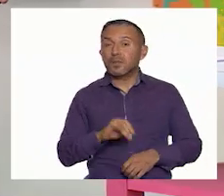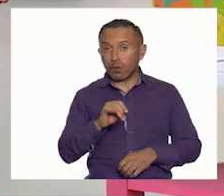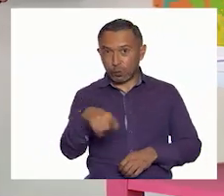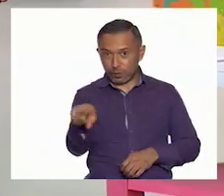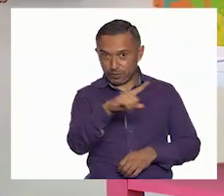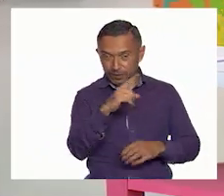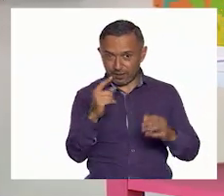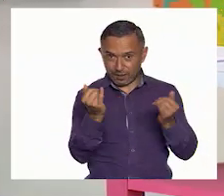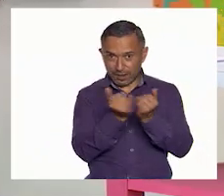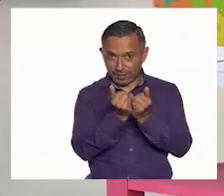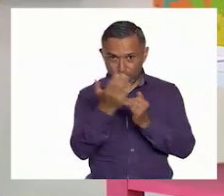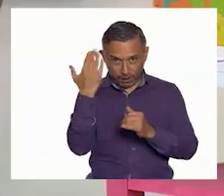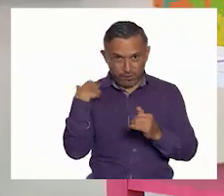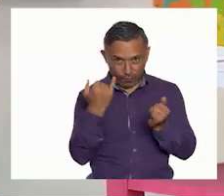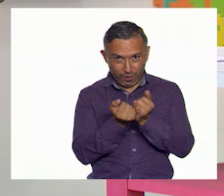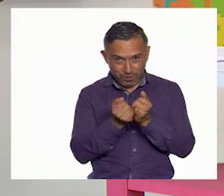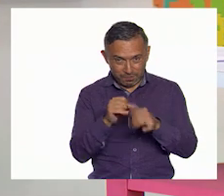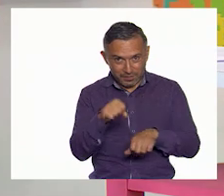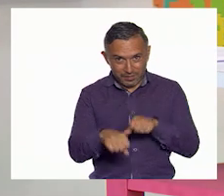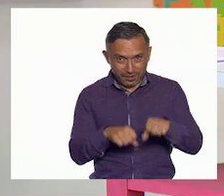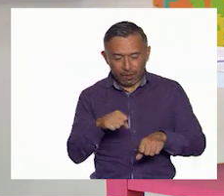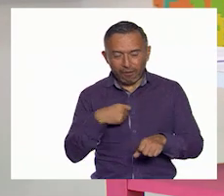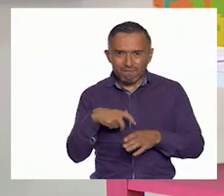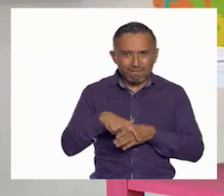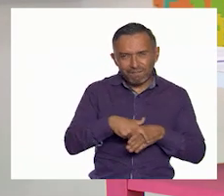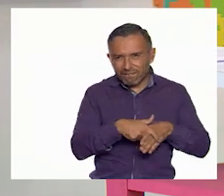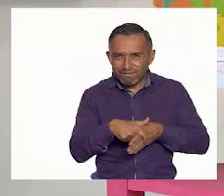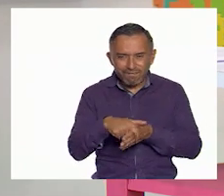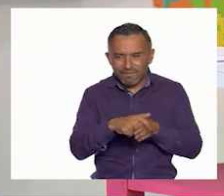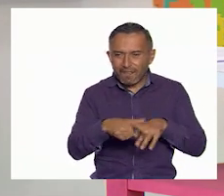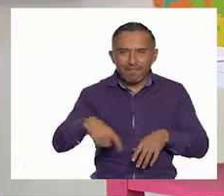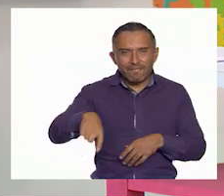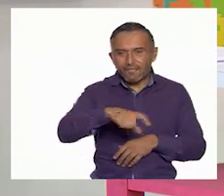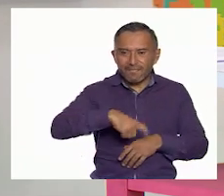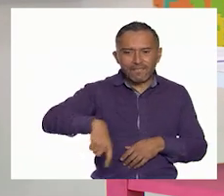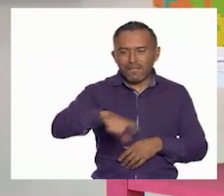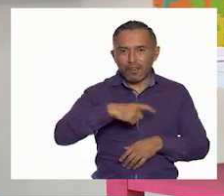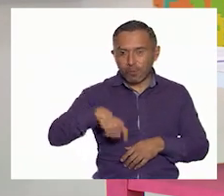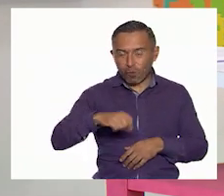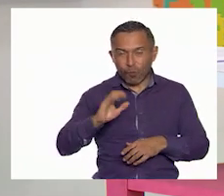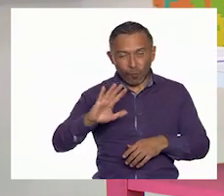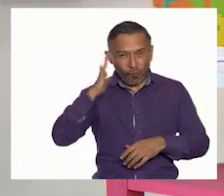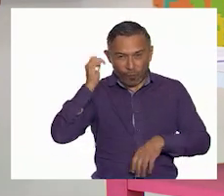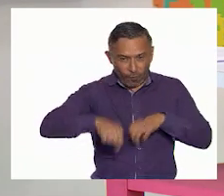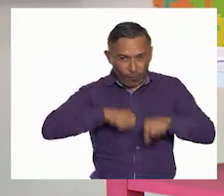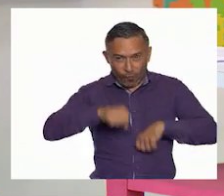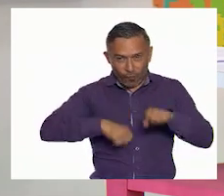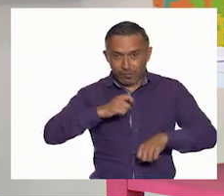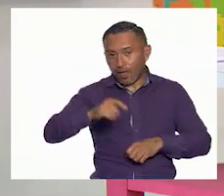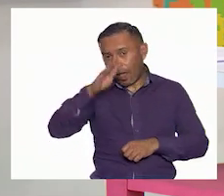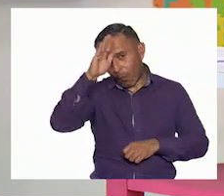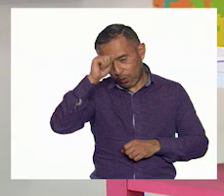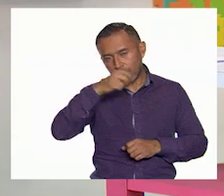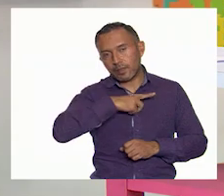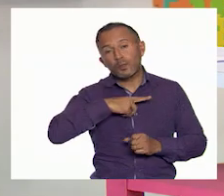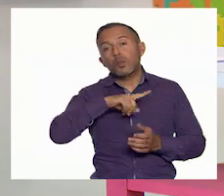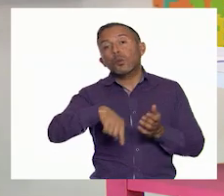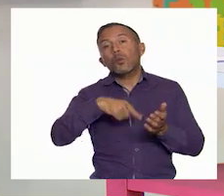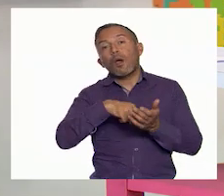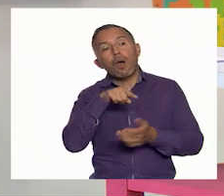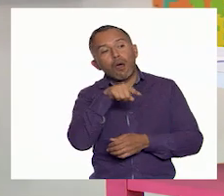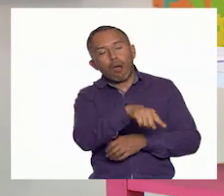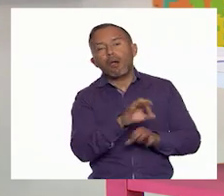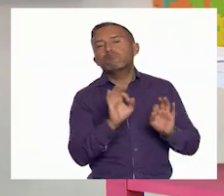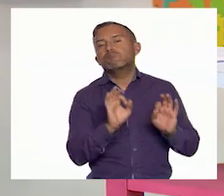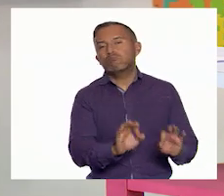en bicicleta? ¿Sienten la emoción de ir a toda velocidad por algún lugar? Recuerden, hay que hacerlo en espacios adecuados en los cuales no